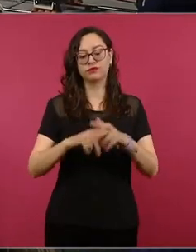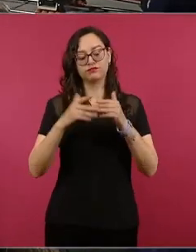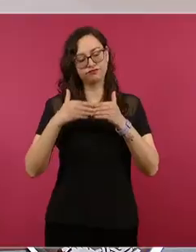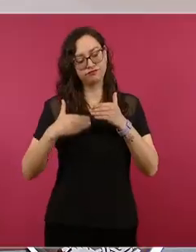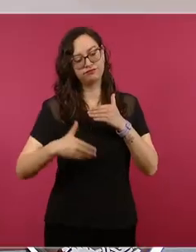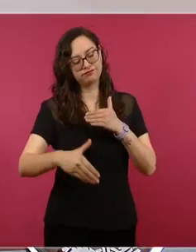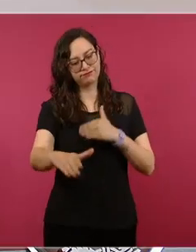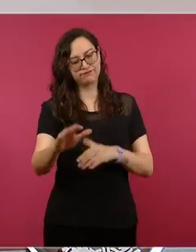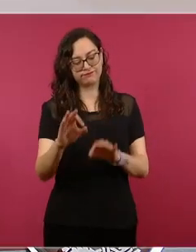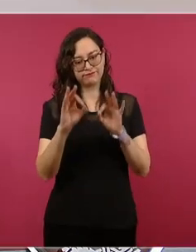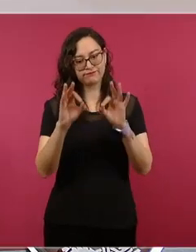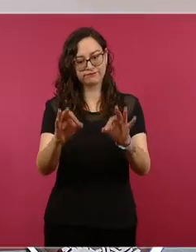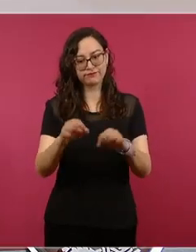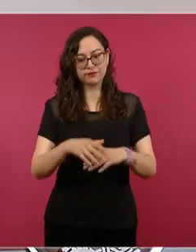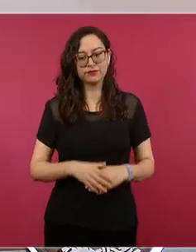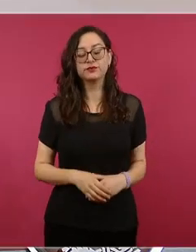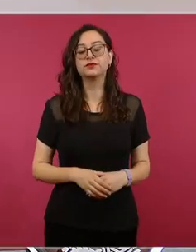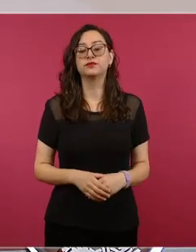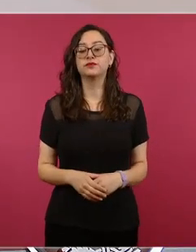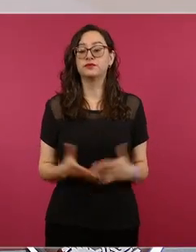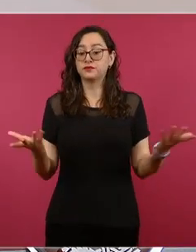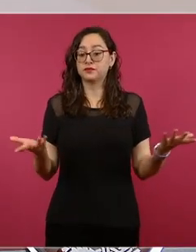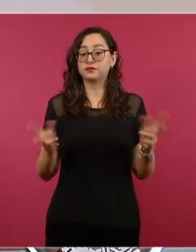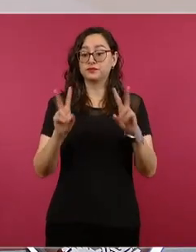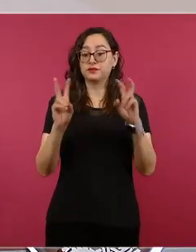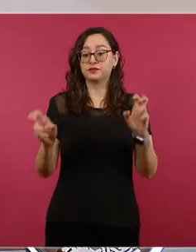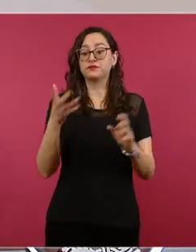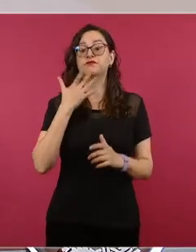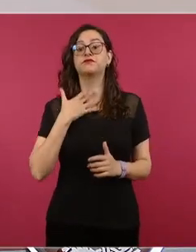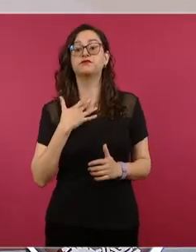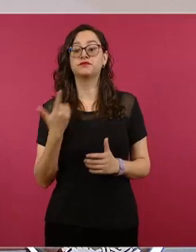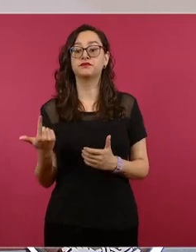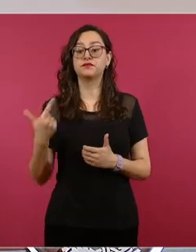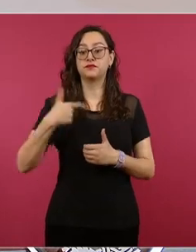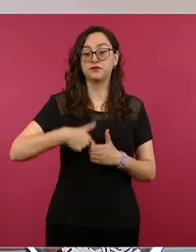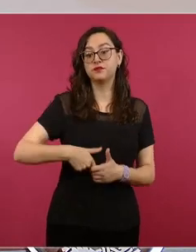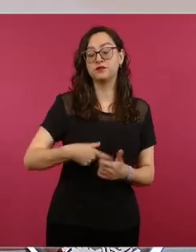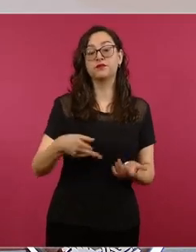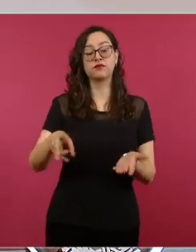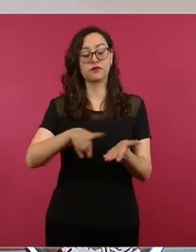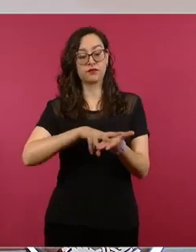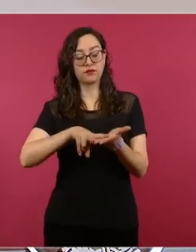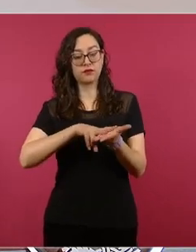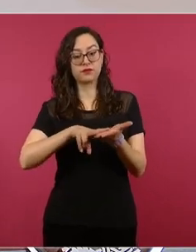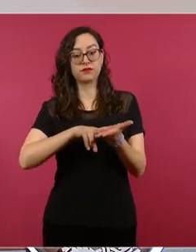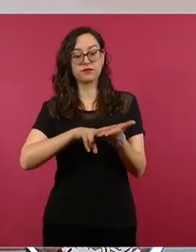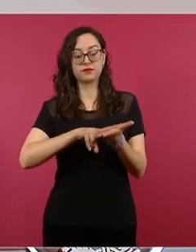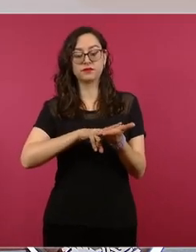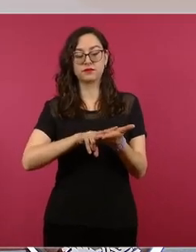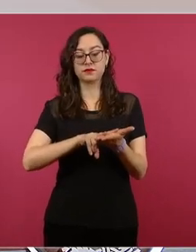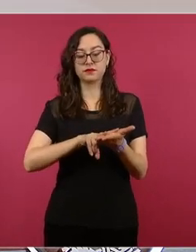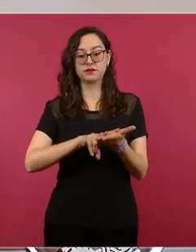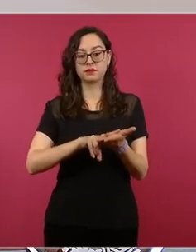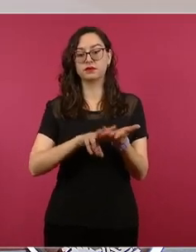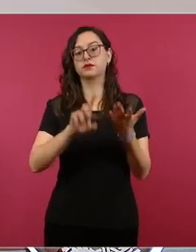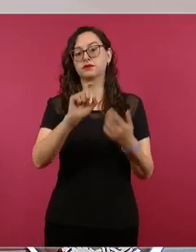la semana pasada de los combustibles. En el caso de la gasolina regular, tuvimos un